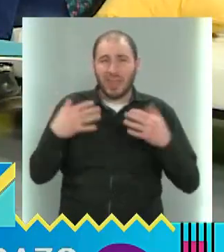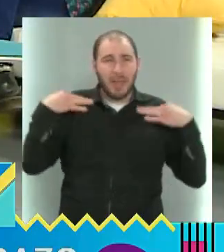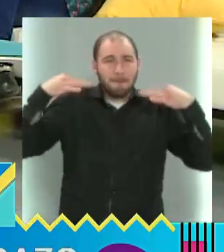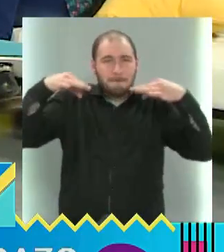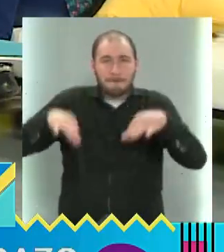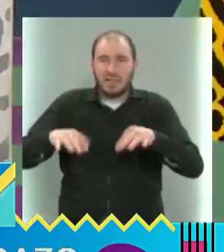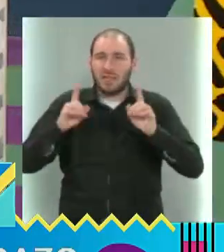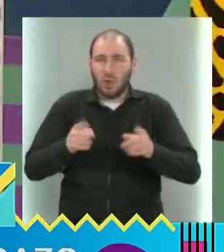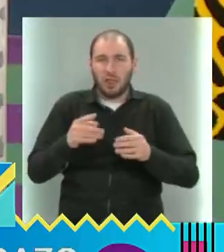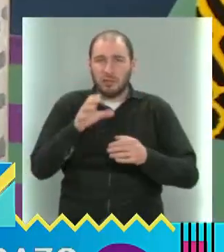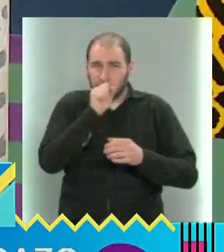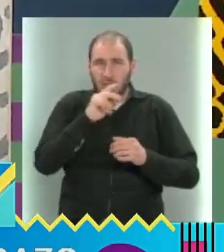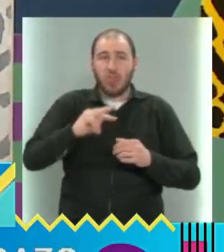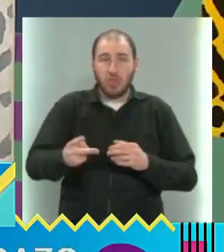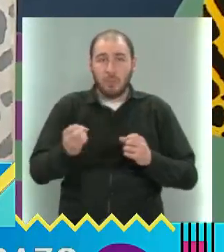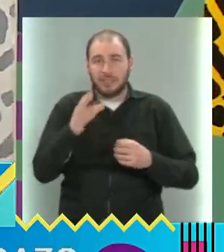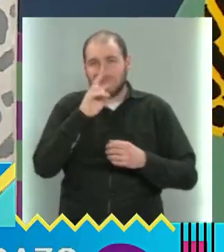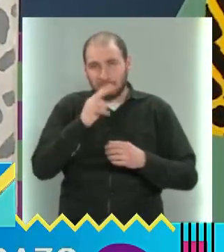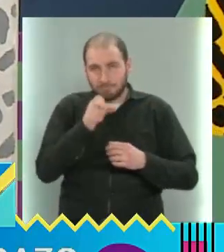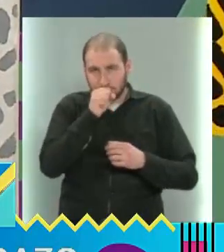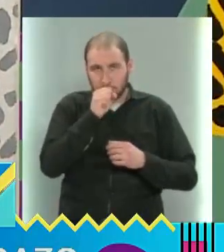doble dolor por el silencio.